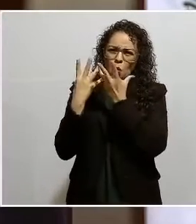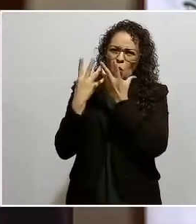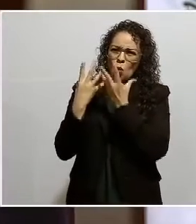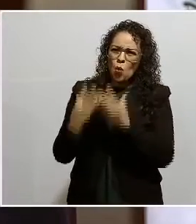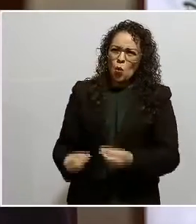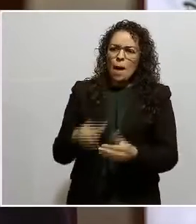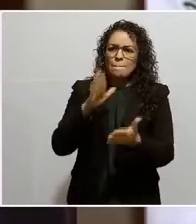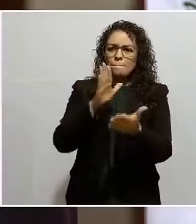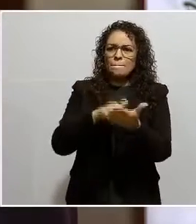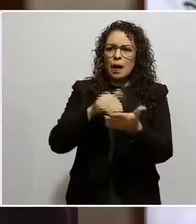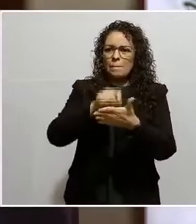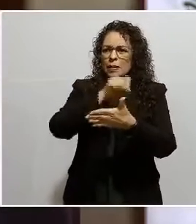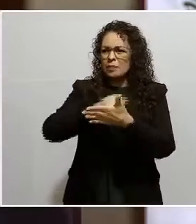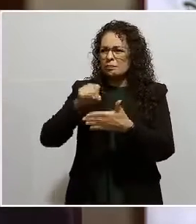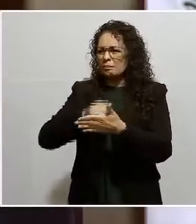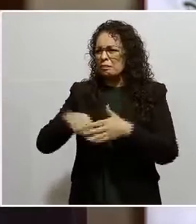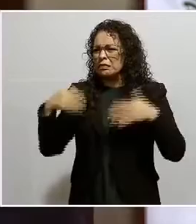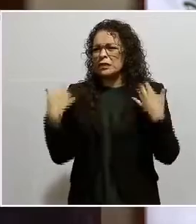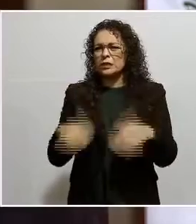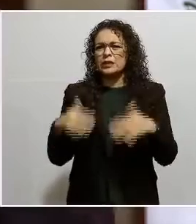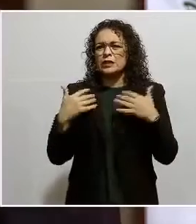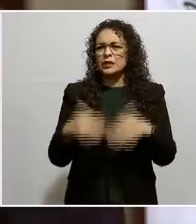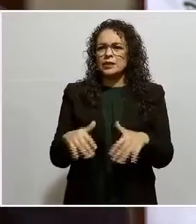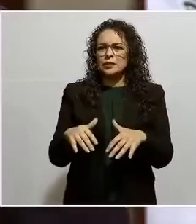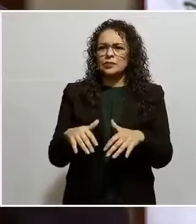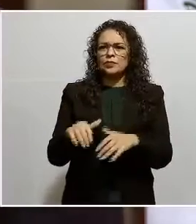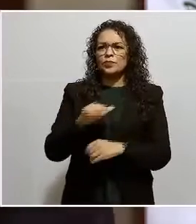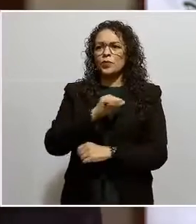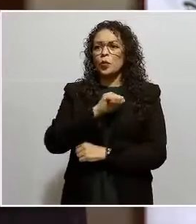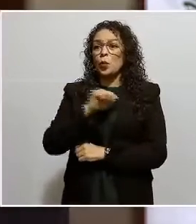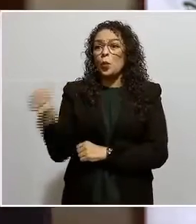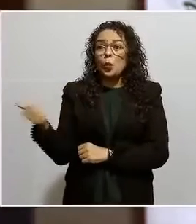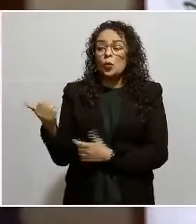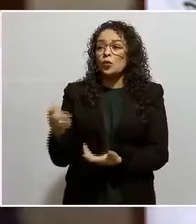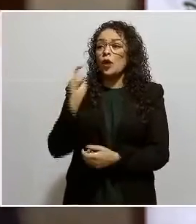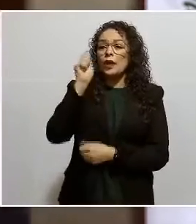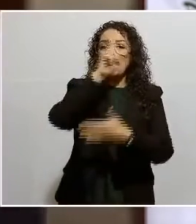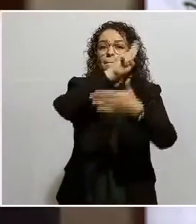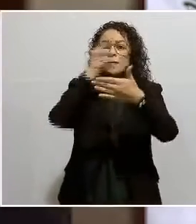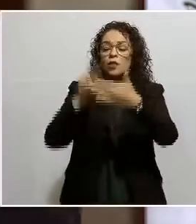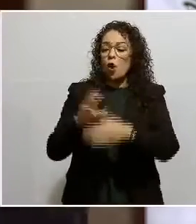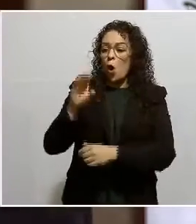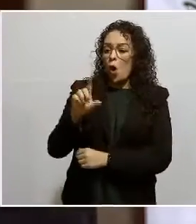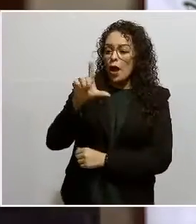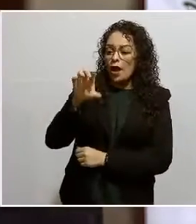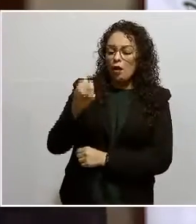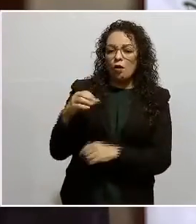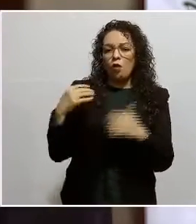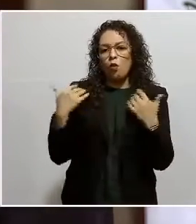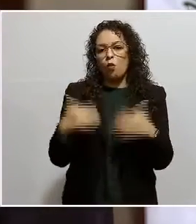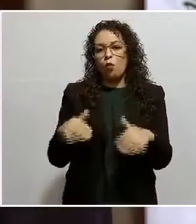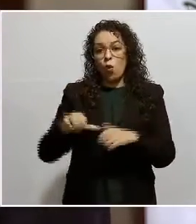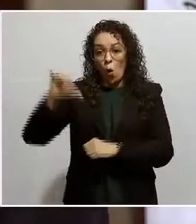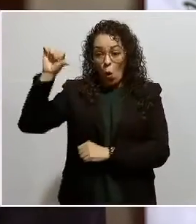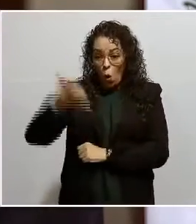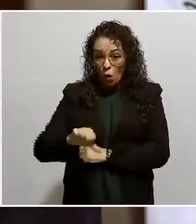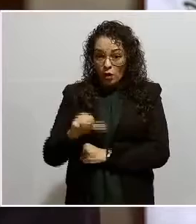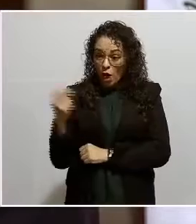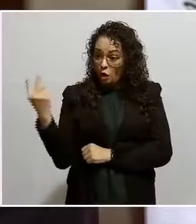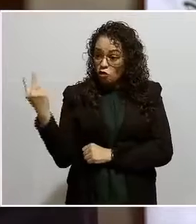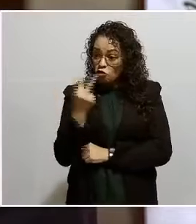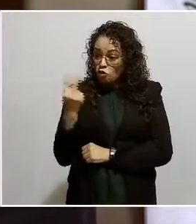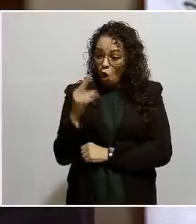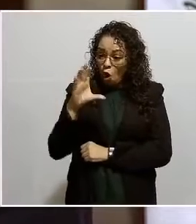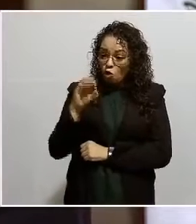sobre papel y menos de otra decena de pinturas al óleo. Hoy entrego ambas